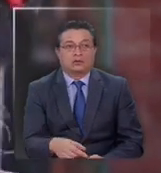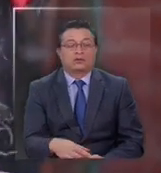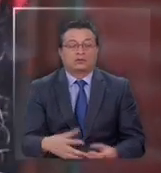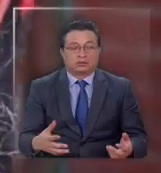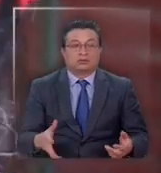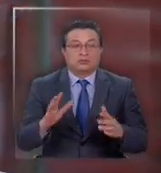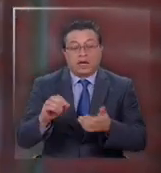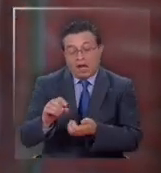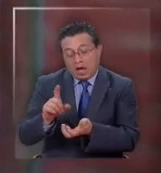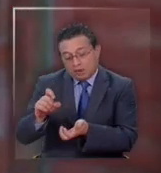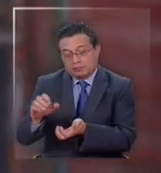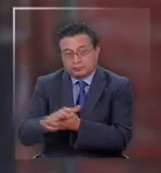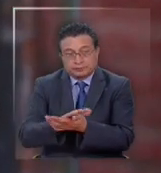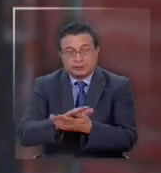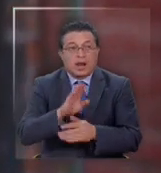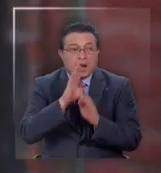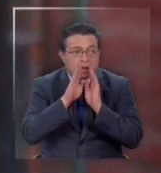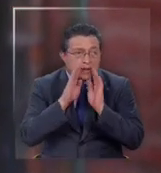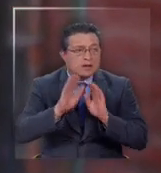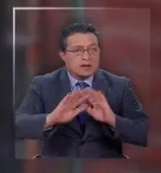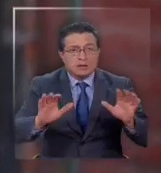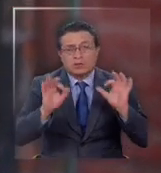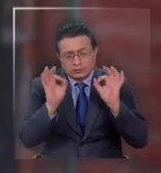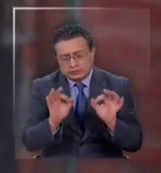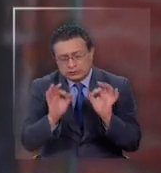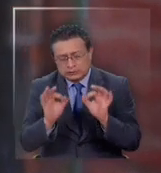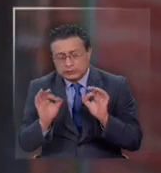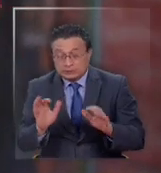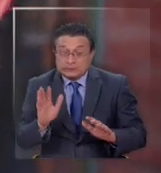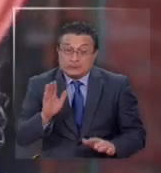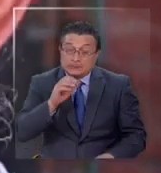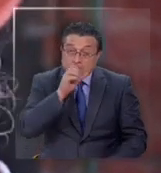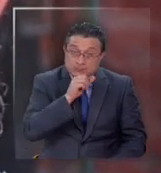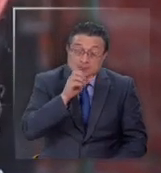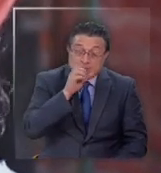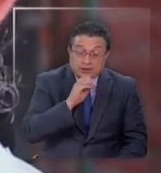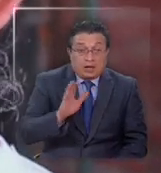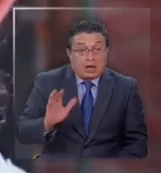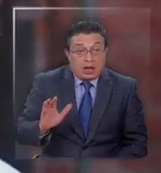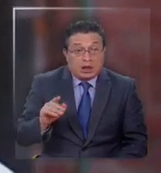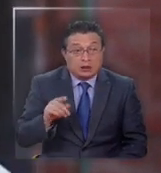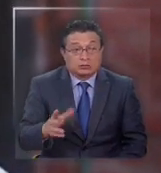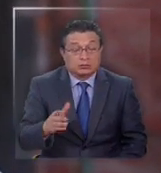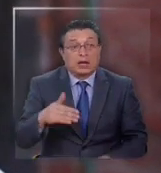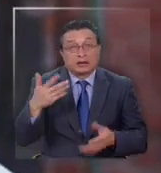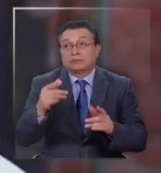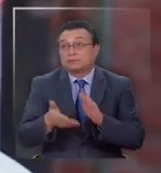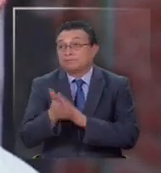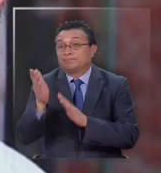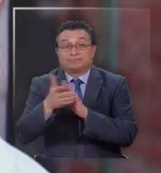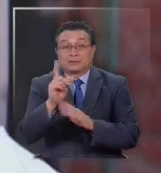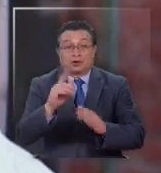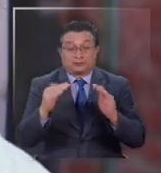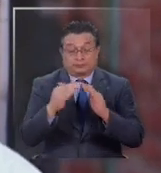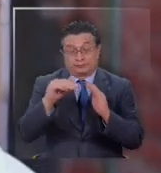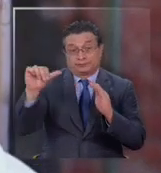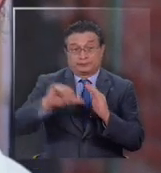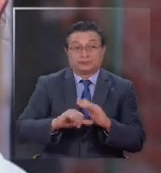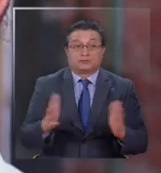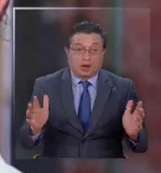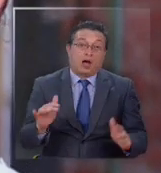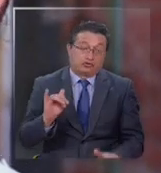al corgel y mantener limpiecito, todo como corresponde. Tratar de no salir porque esta es una zona en cuarentena. Ah,